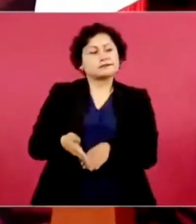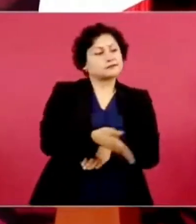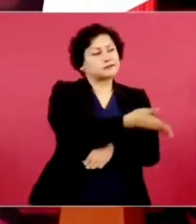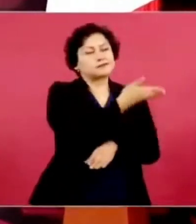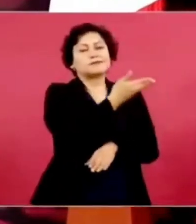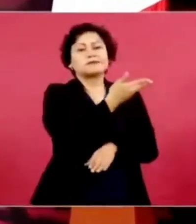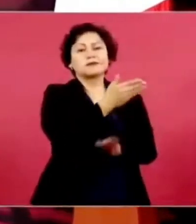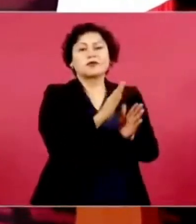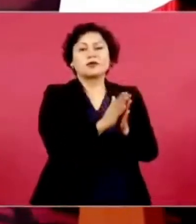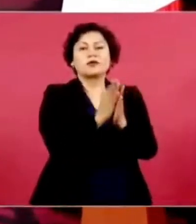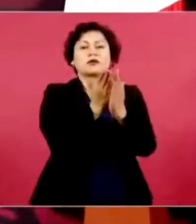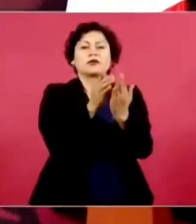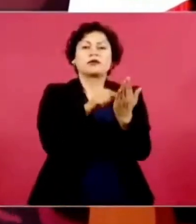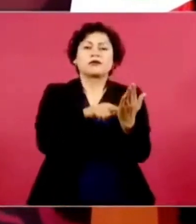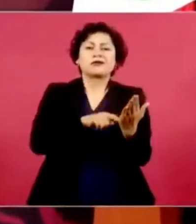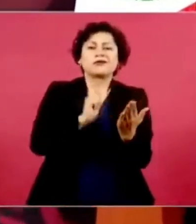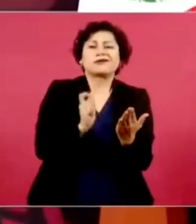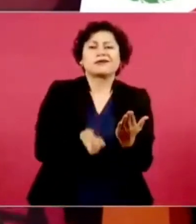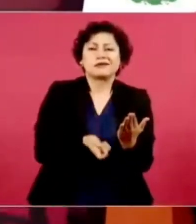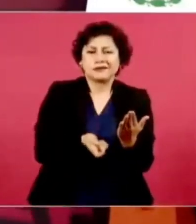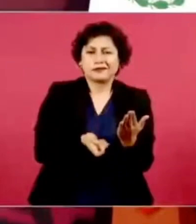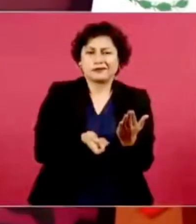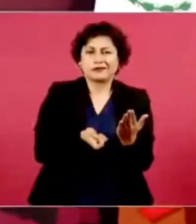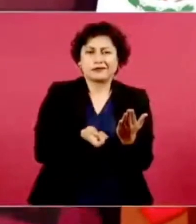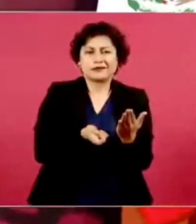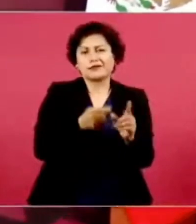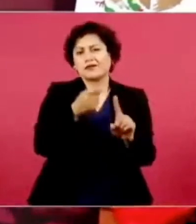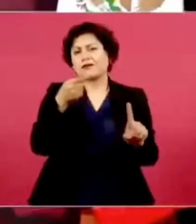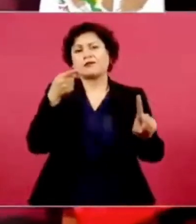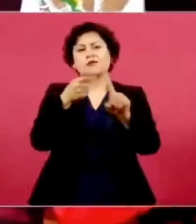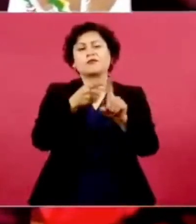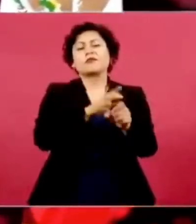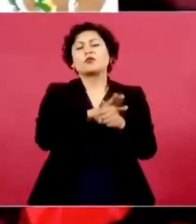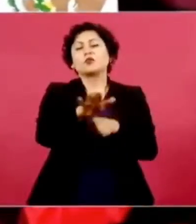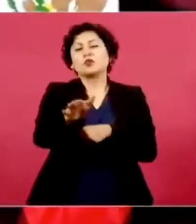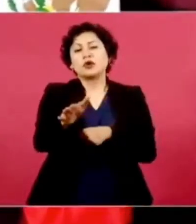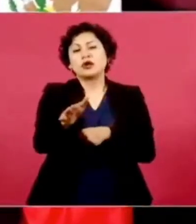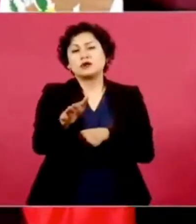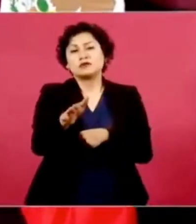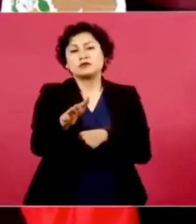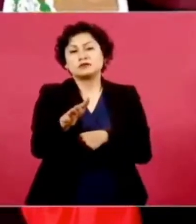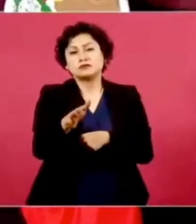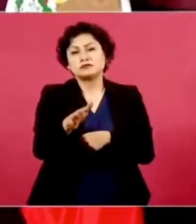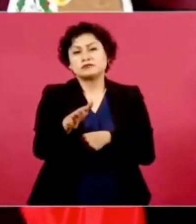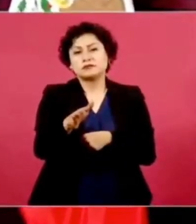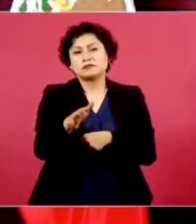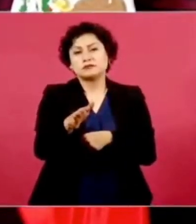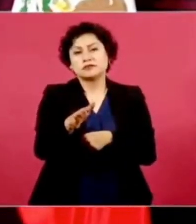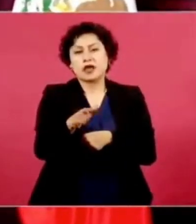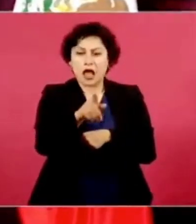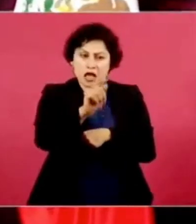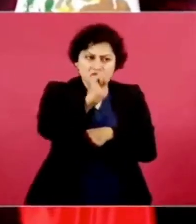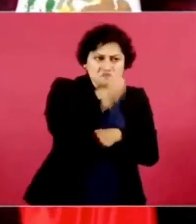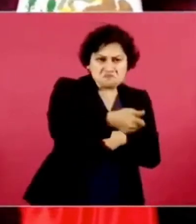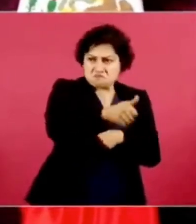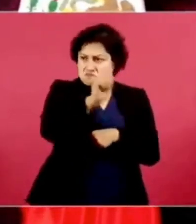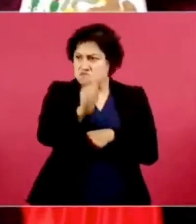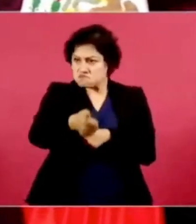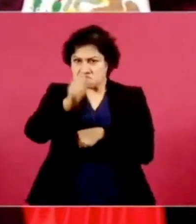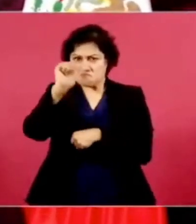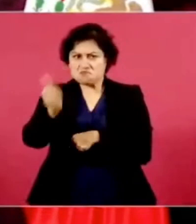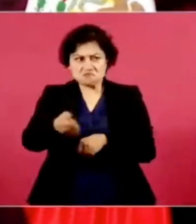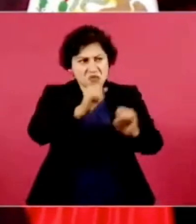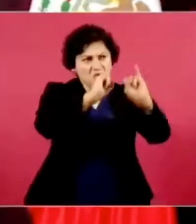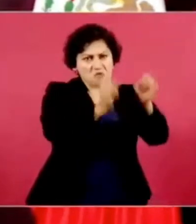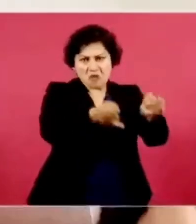orientados a fomentar el modelo individualista, egoísta,